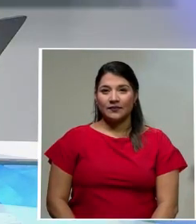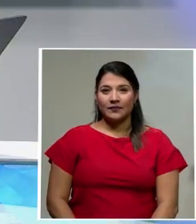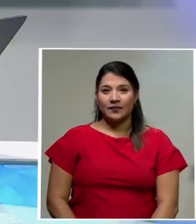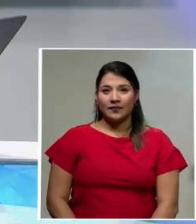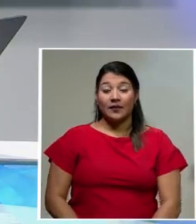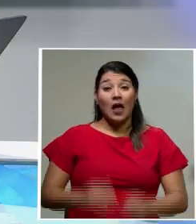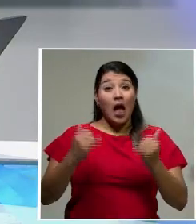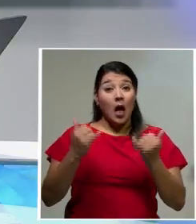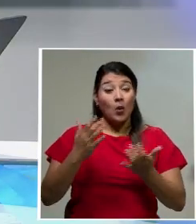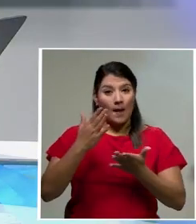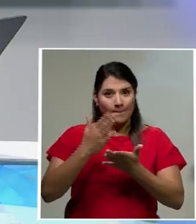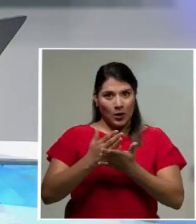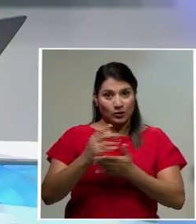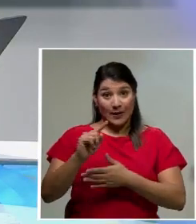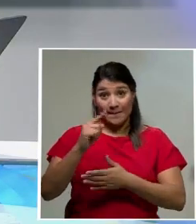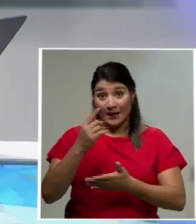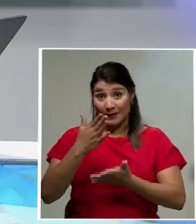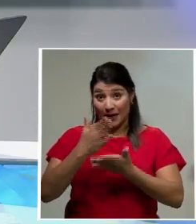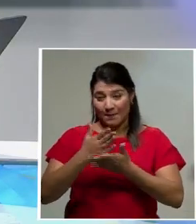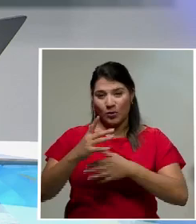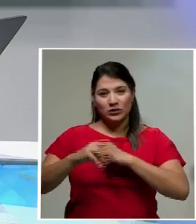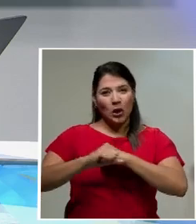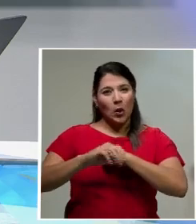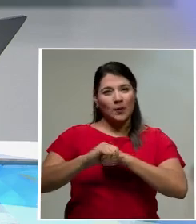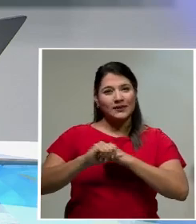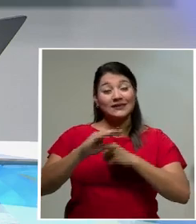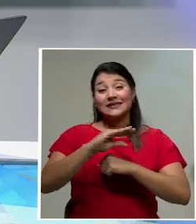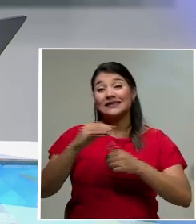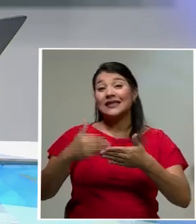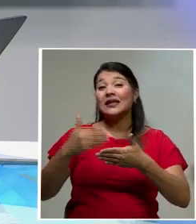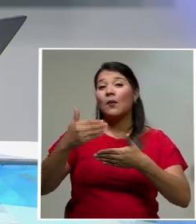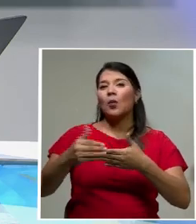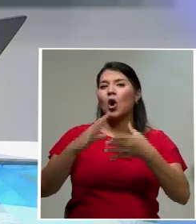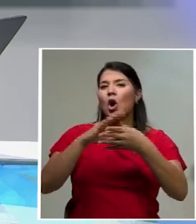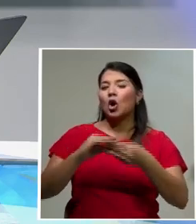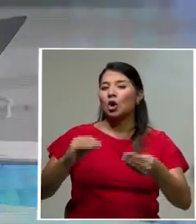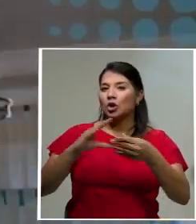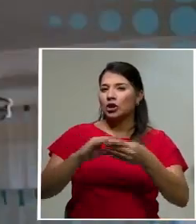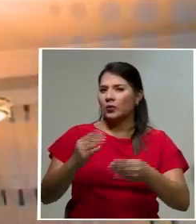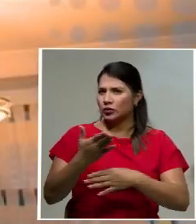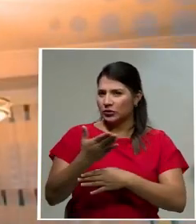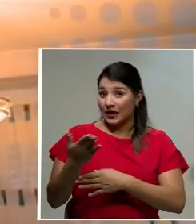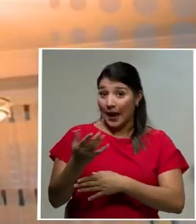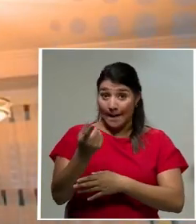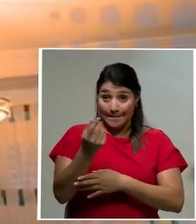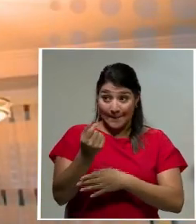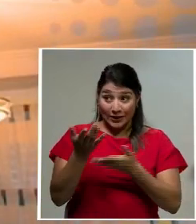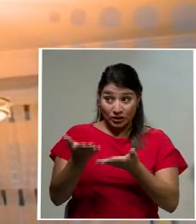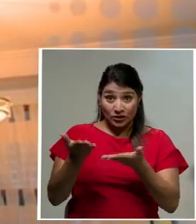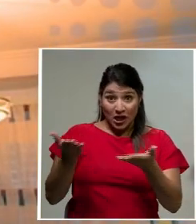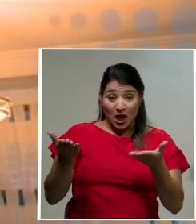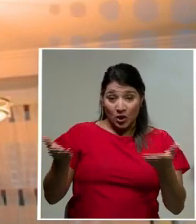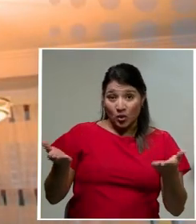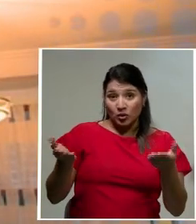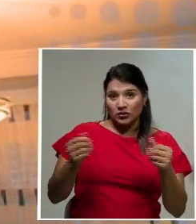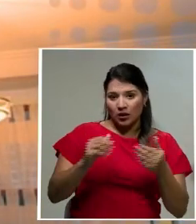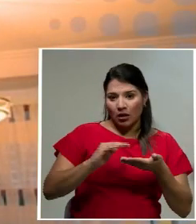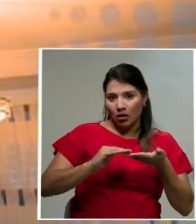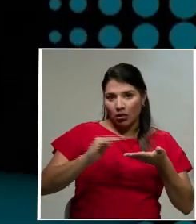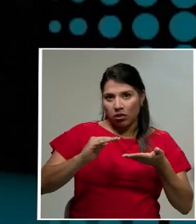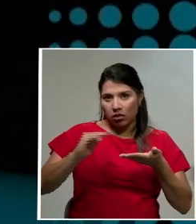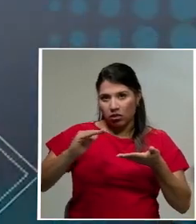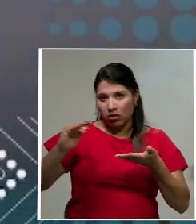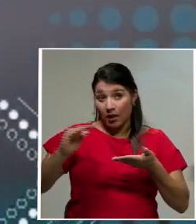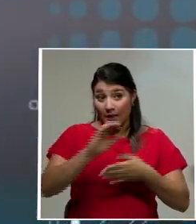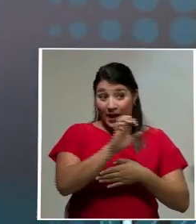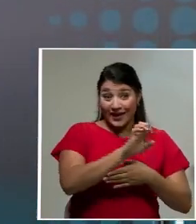Vamos ahora a una pausa, la primera pausa comercial, y al regresar le contamos que pese a que la inflación se mantuvo en aumento en los